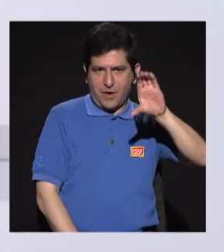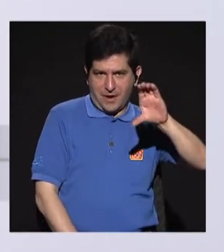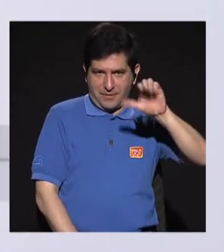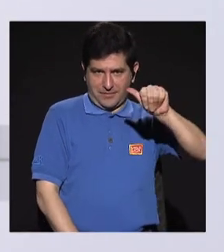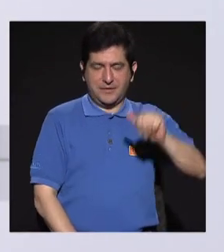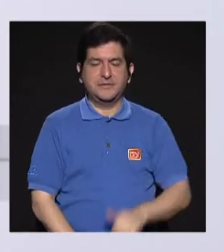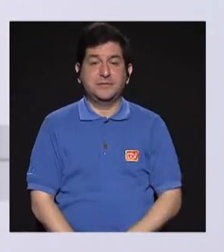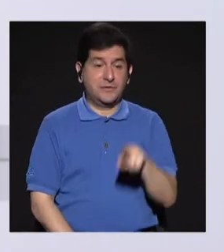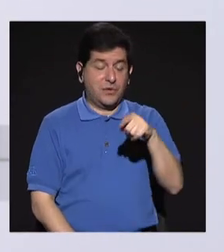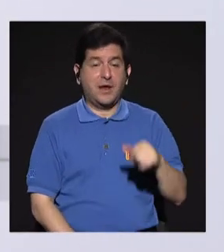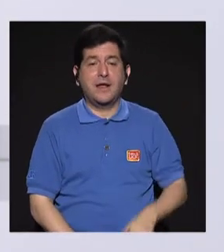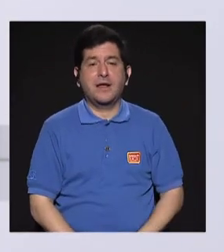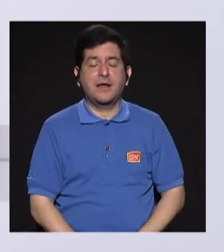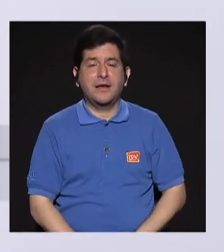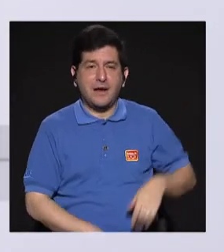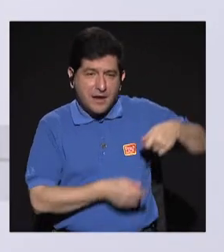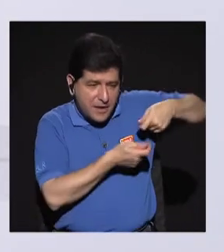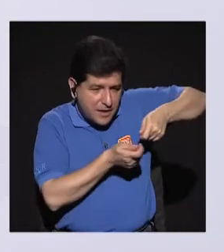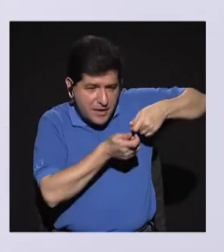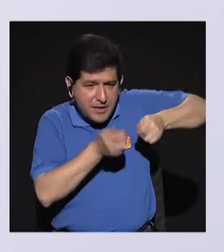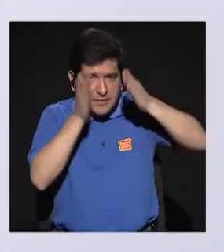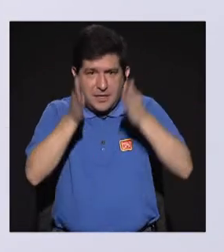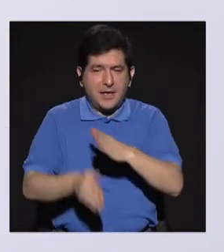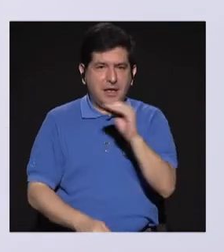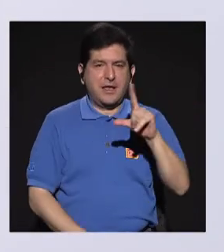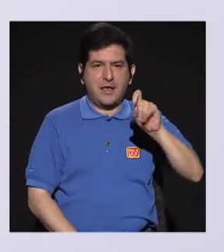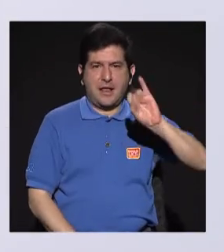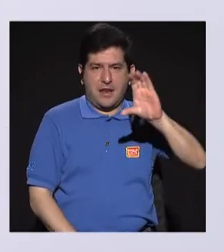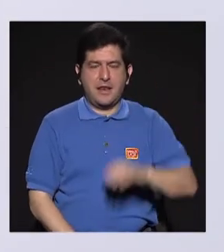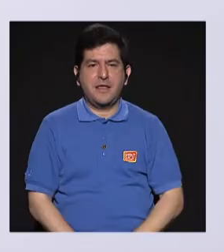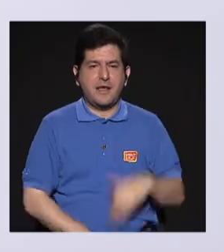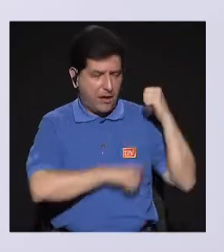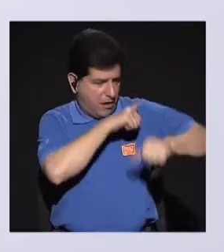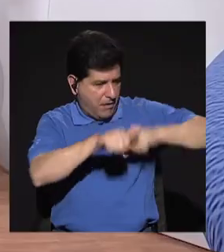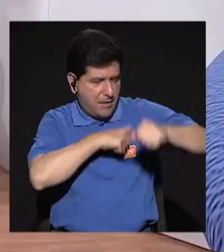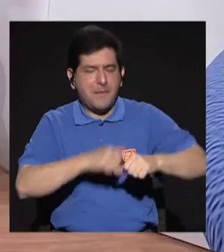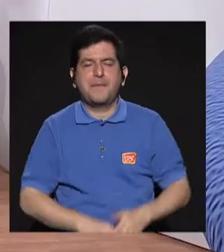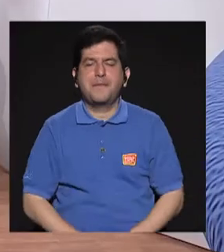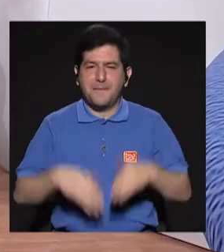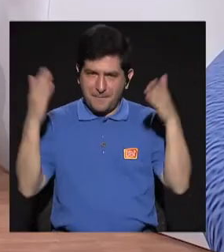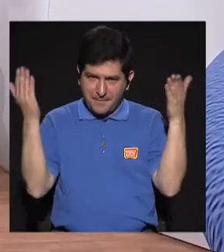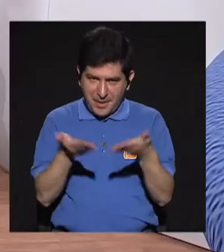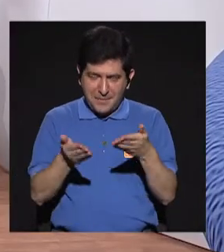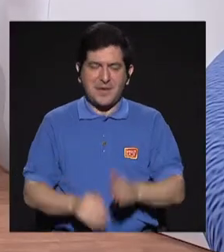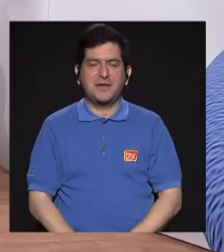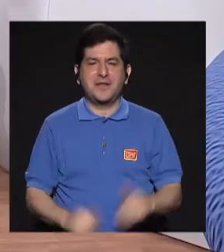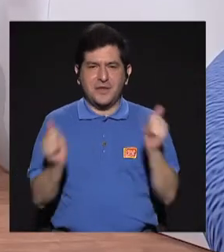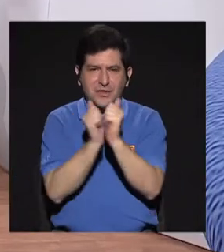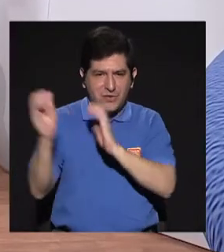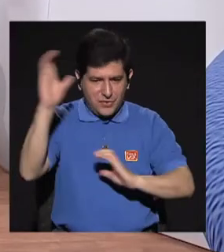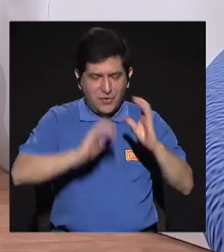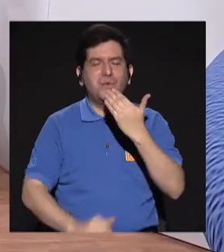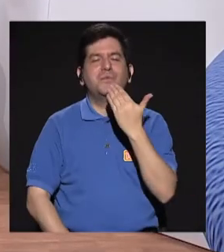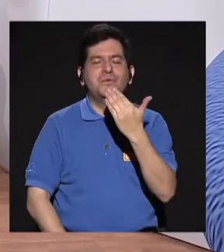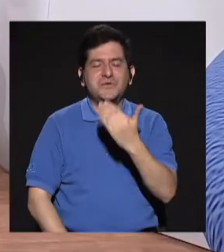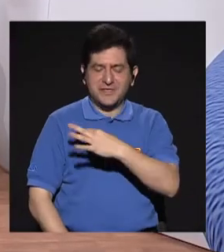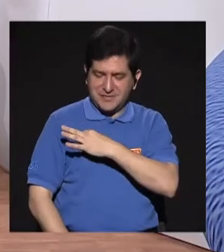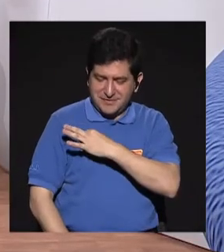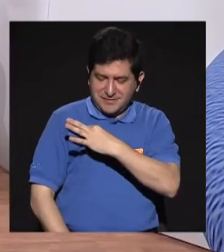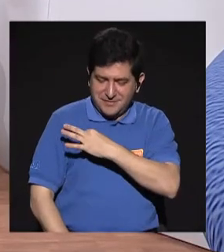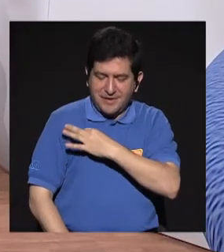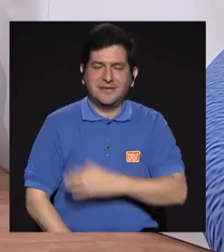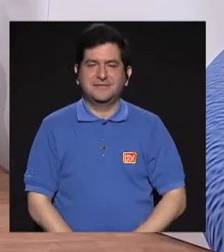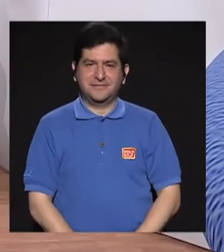alvarado quien es arqueólogo y licenciado en antropología bienvenido víctor hugo a conciencia muchísimas gracias